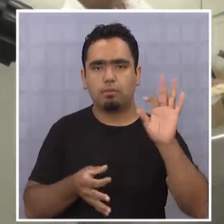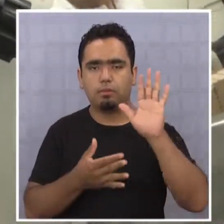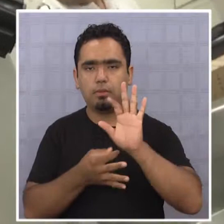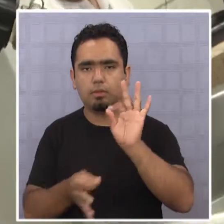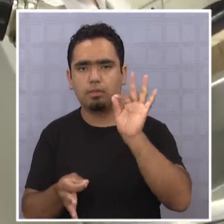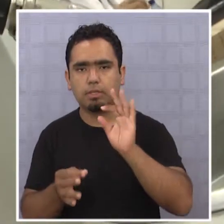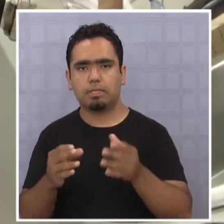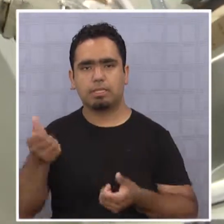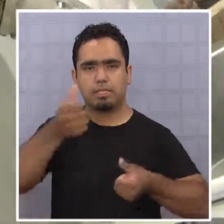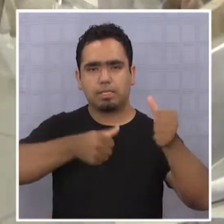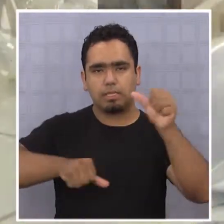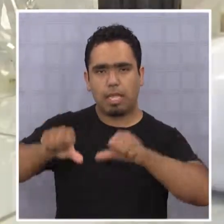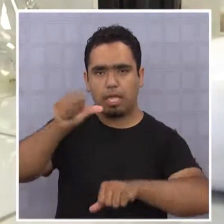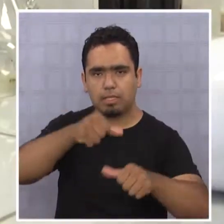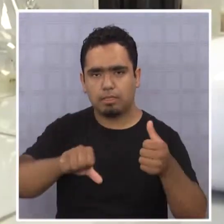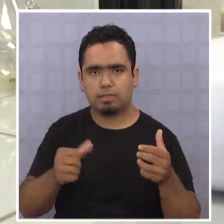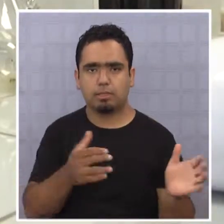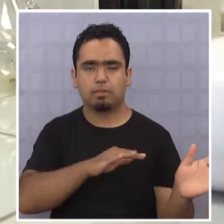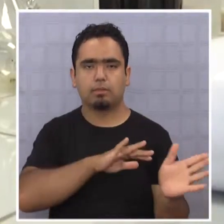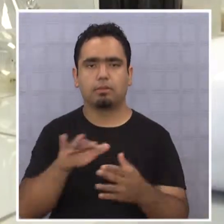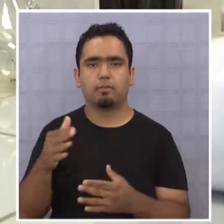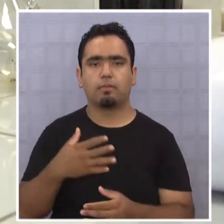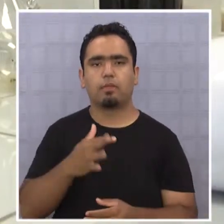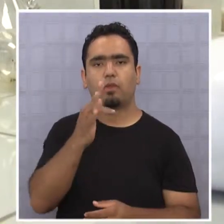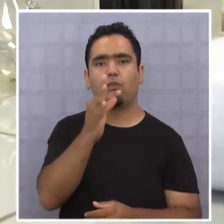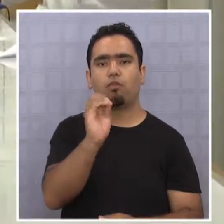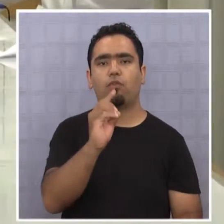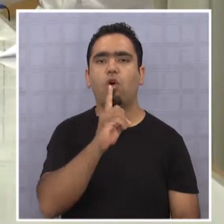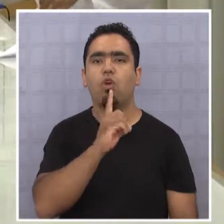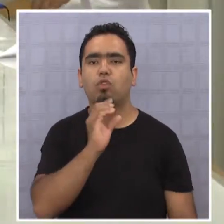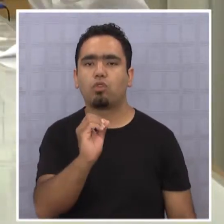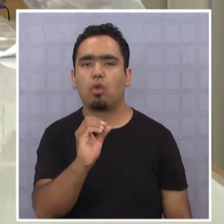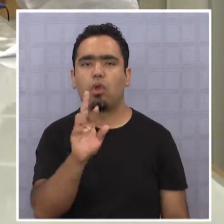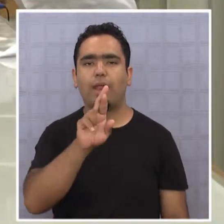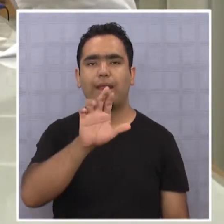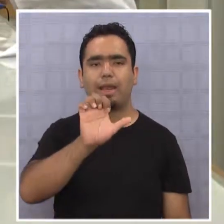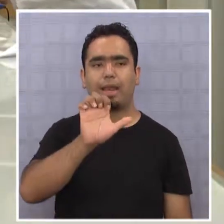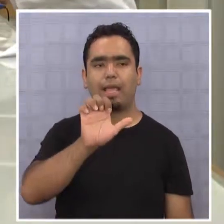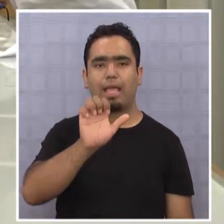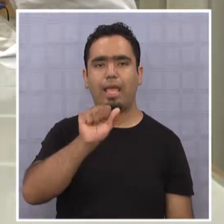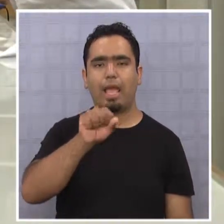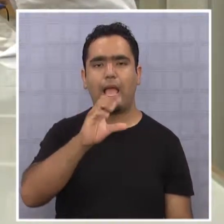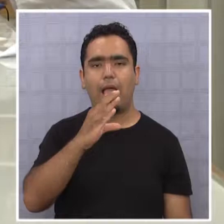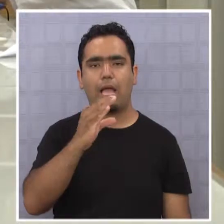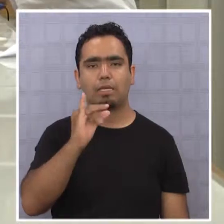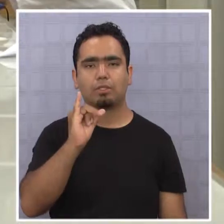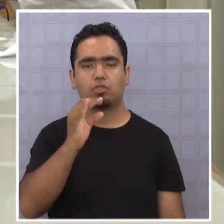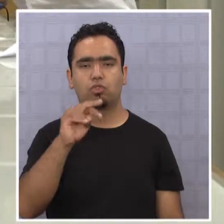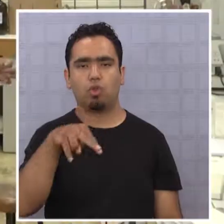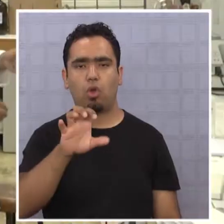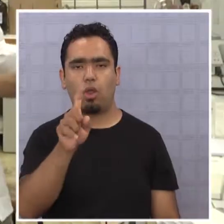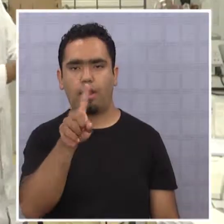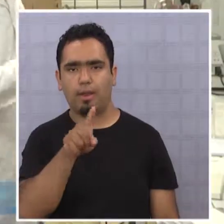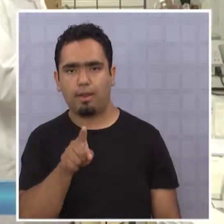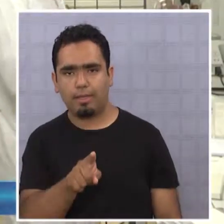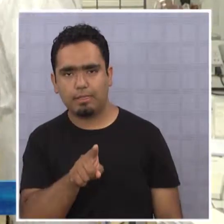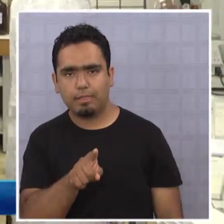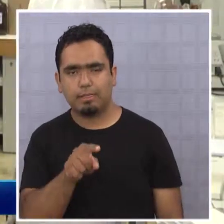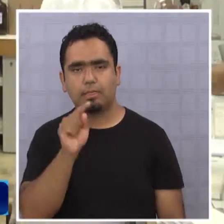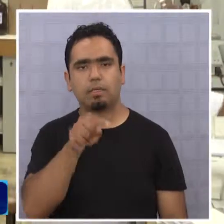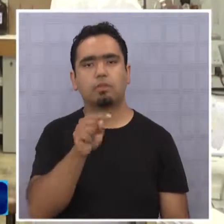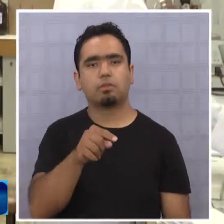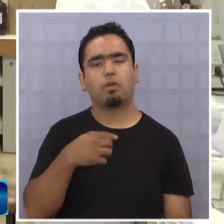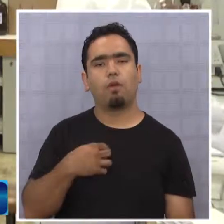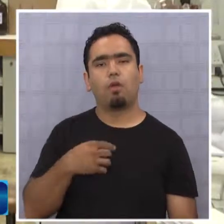que mezclan campos diversos de la ciencia. Los fotorreactores son, como su nombre lo dice, foto es luz y